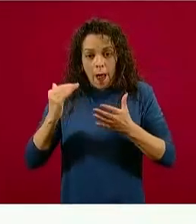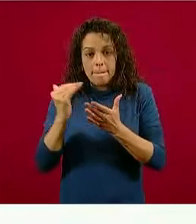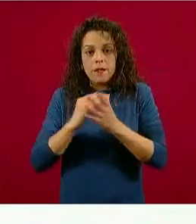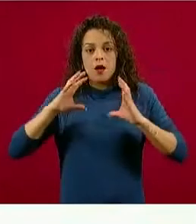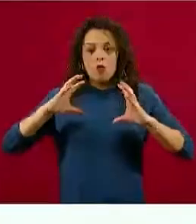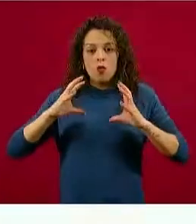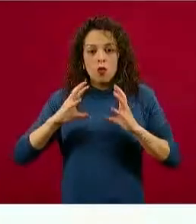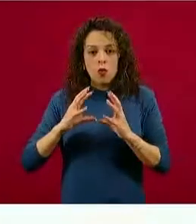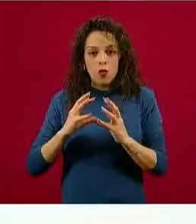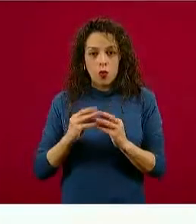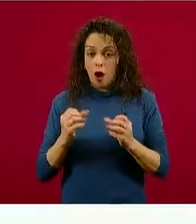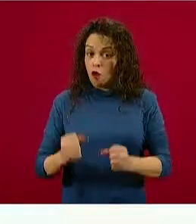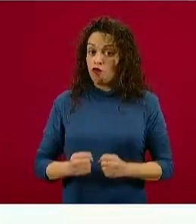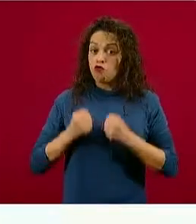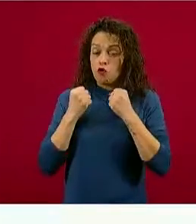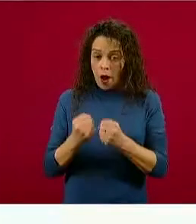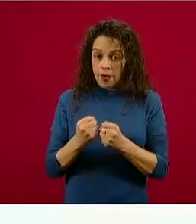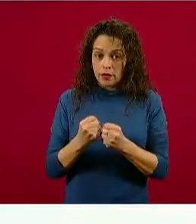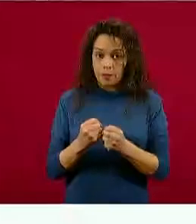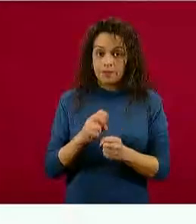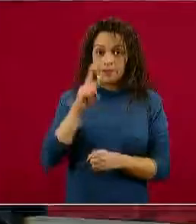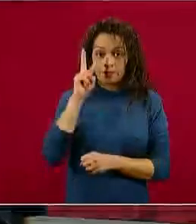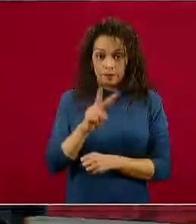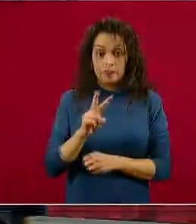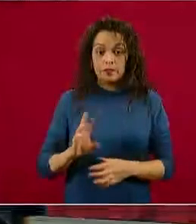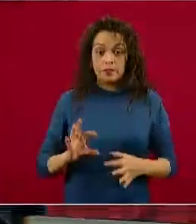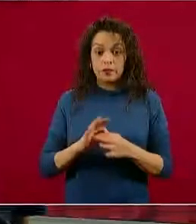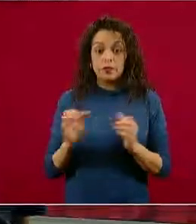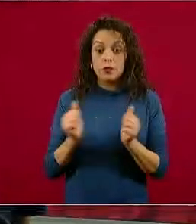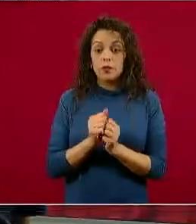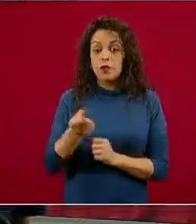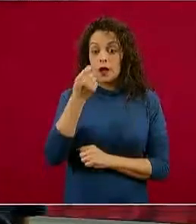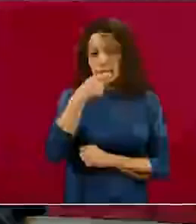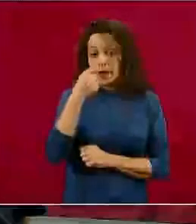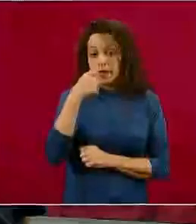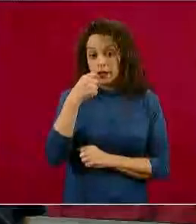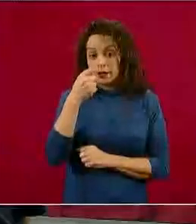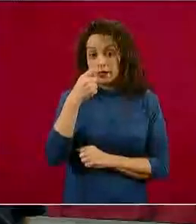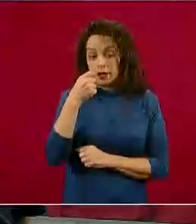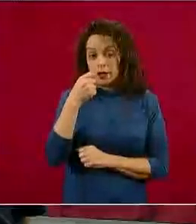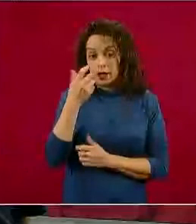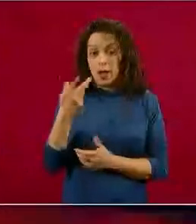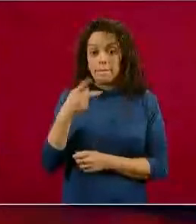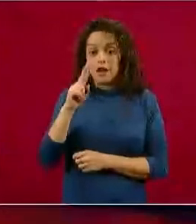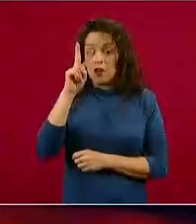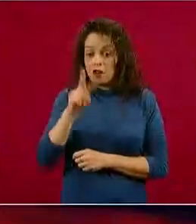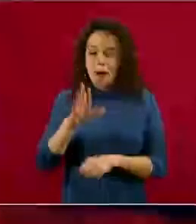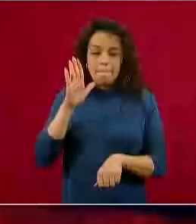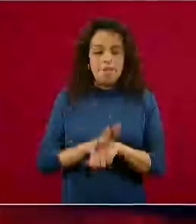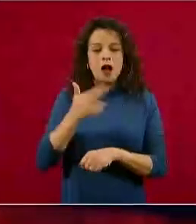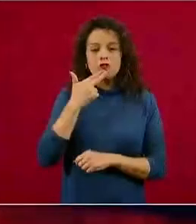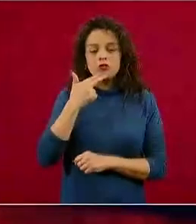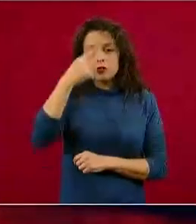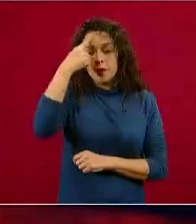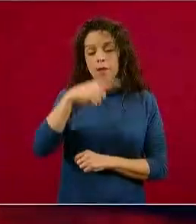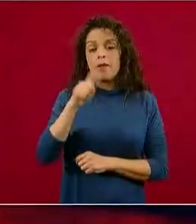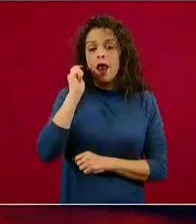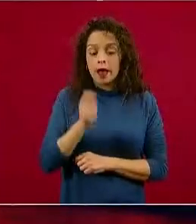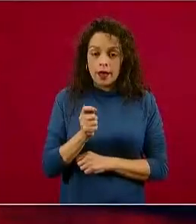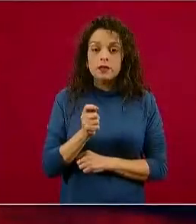indicaciones terapéuticas en la medicina contemporánea, pero en general es por su efecto antiinflamatorio, muy, muy